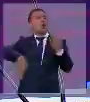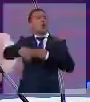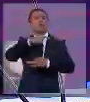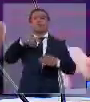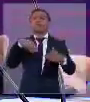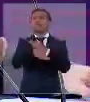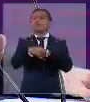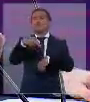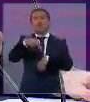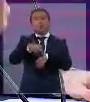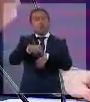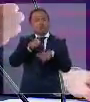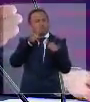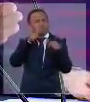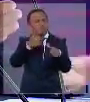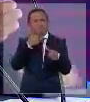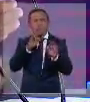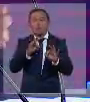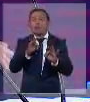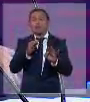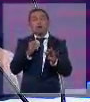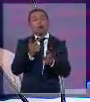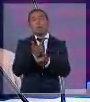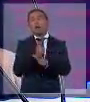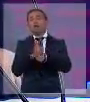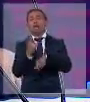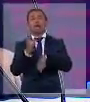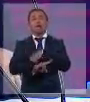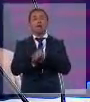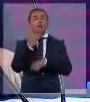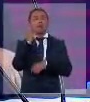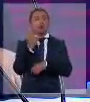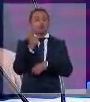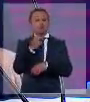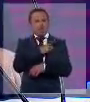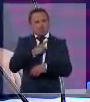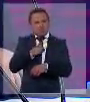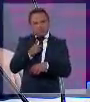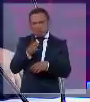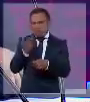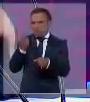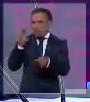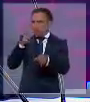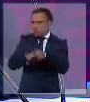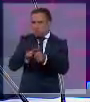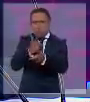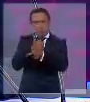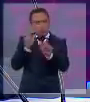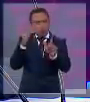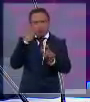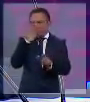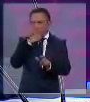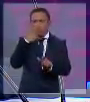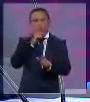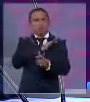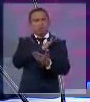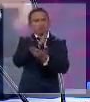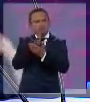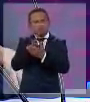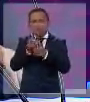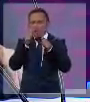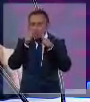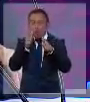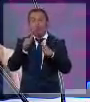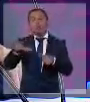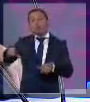la atención de la salud en cualquier hospital y que el Estado evidentemente tenga la condición financiera para